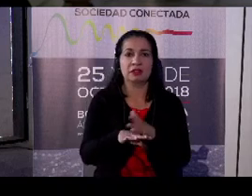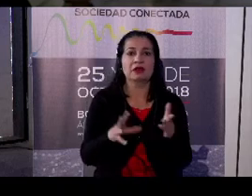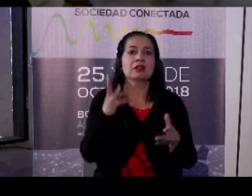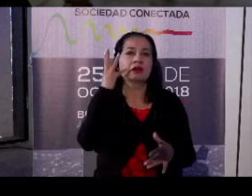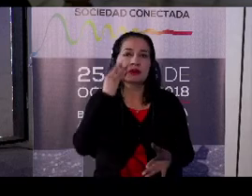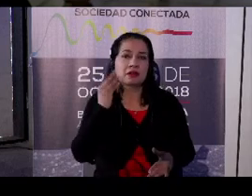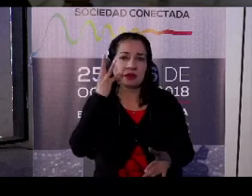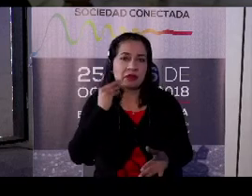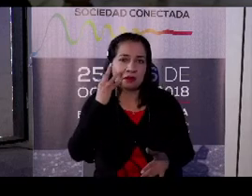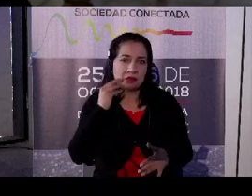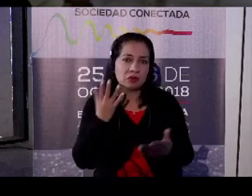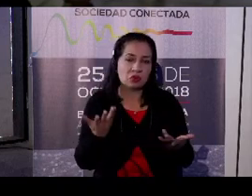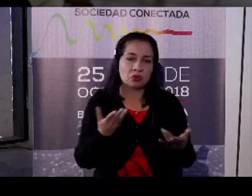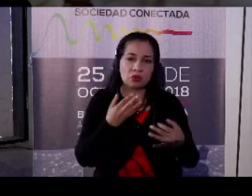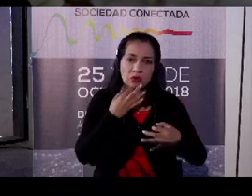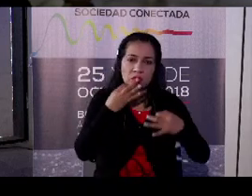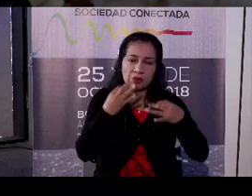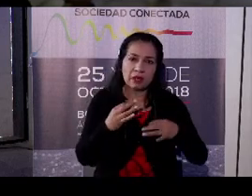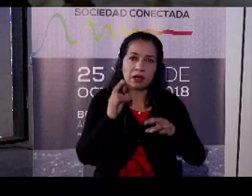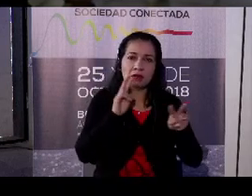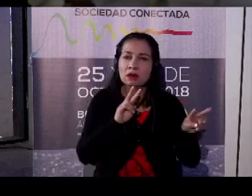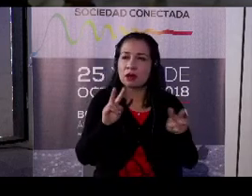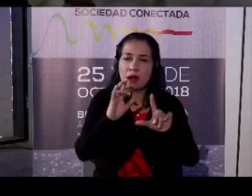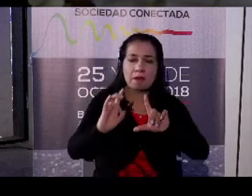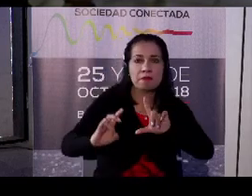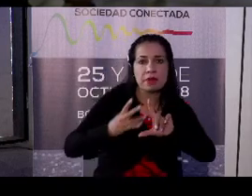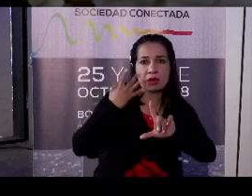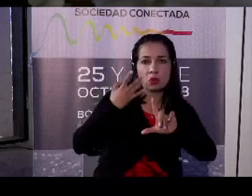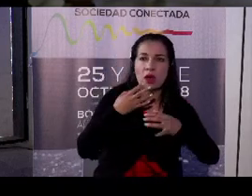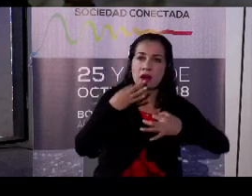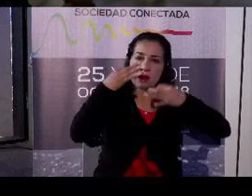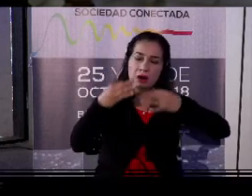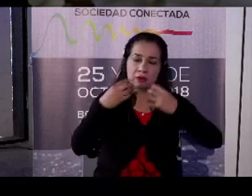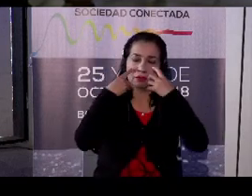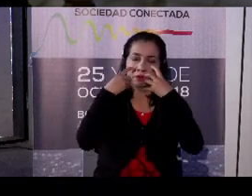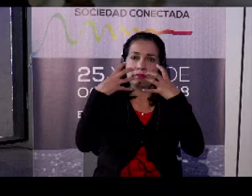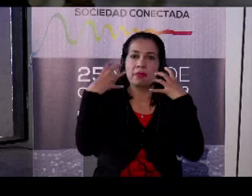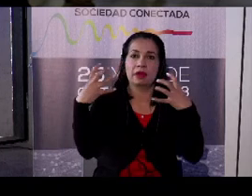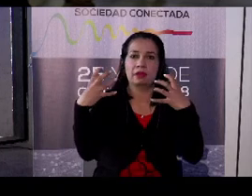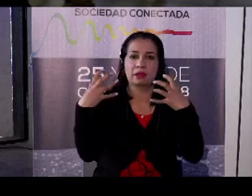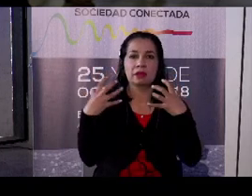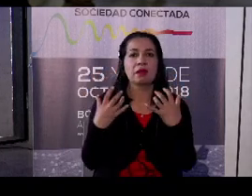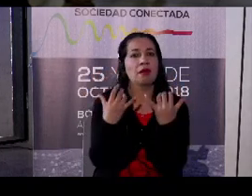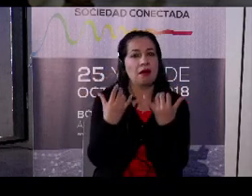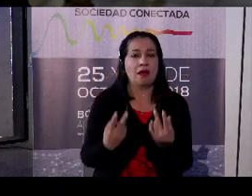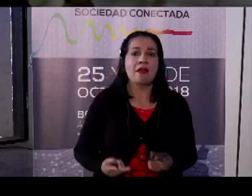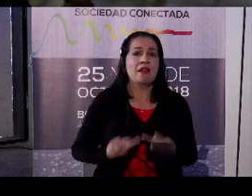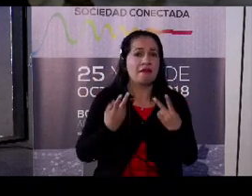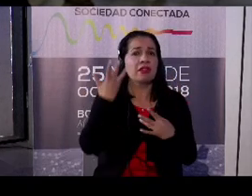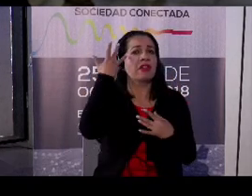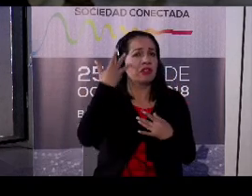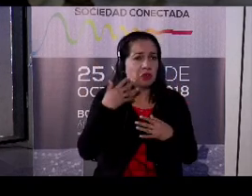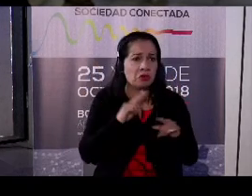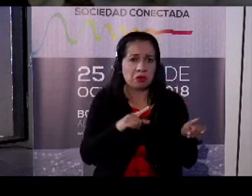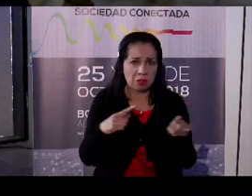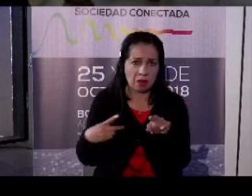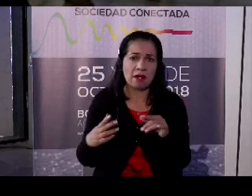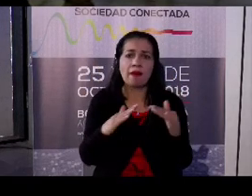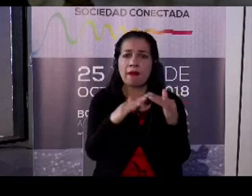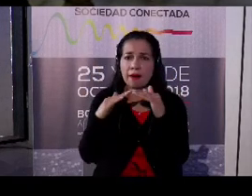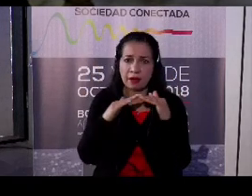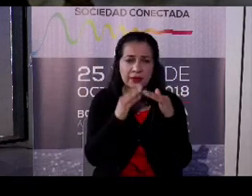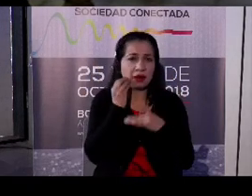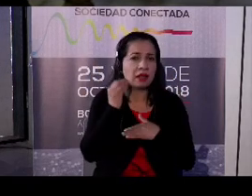experiencias de realidad virtual realidad aumentada inclusive en nuestras vidas cotidianas en nuestros hogares